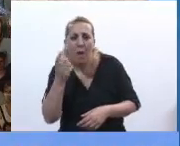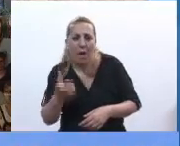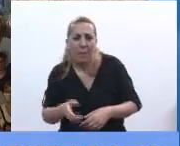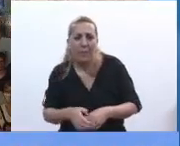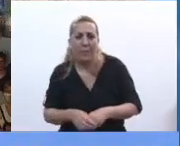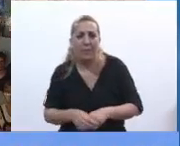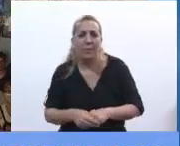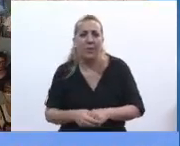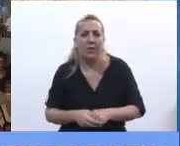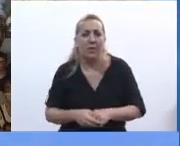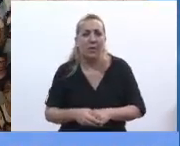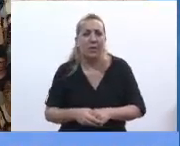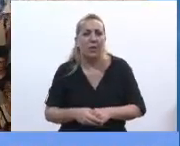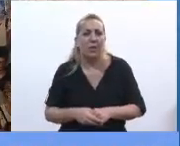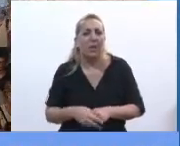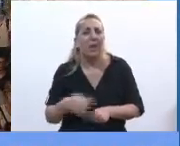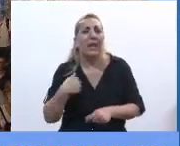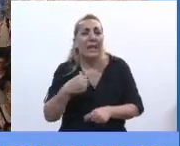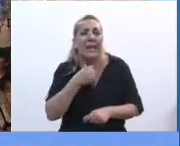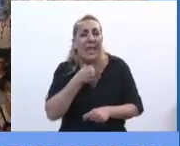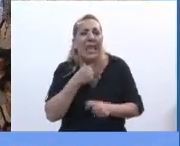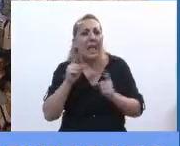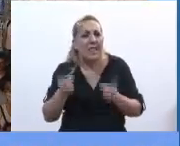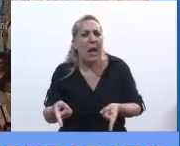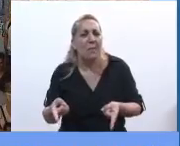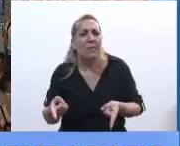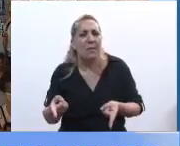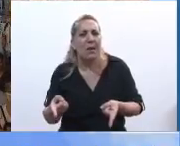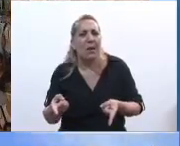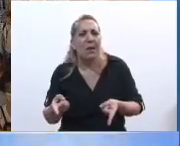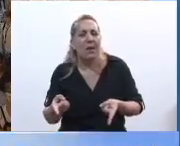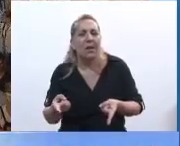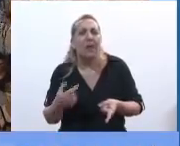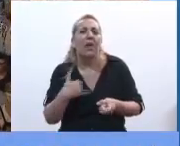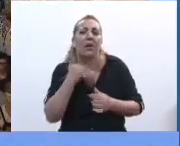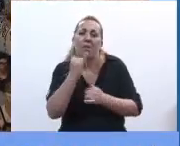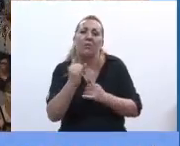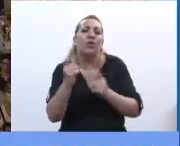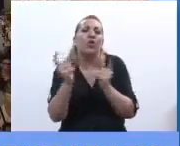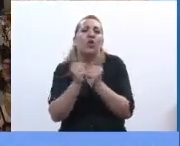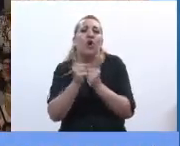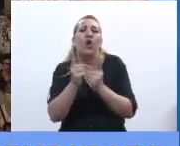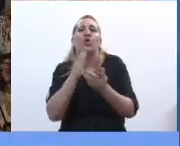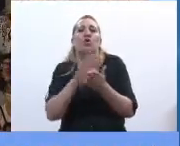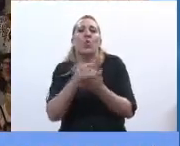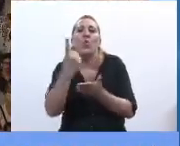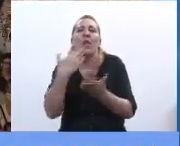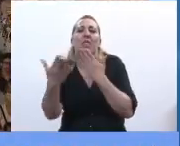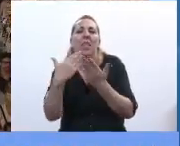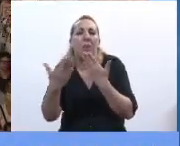a este aspecto y quería también compartir unas breves palabras en una entrevista al profesor